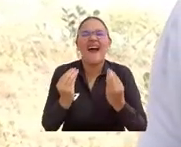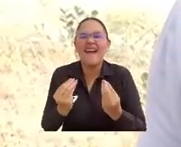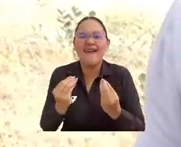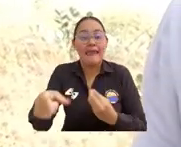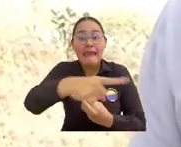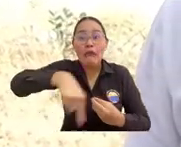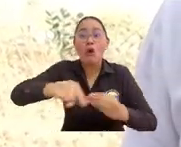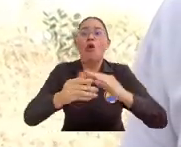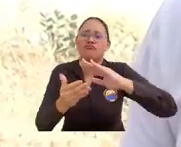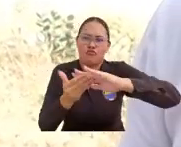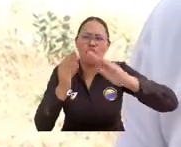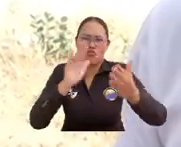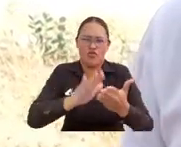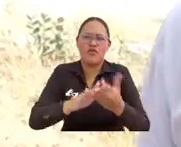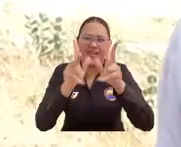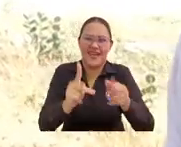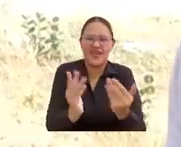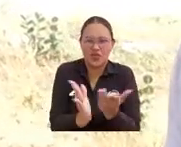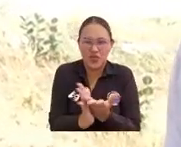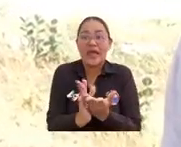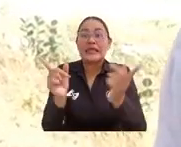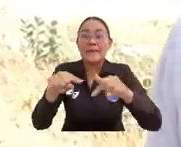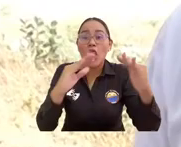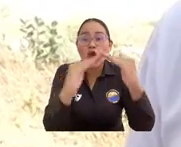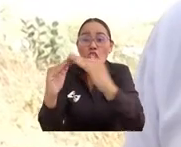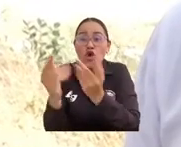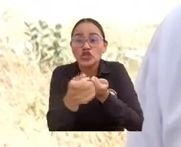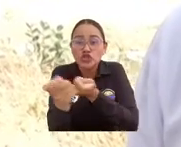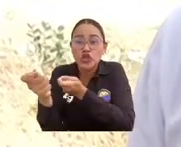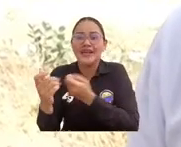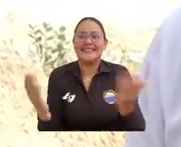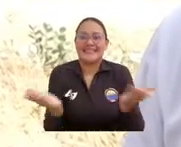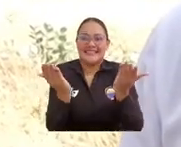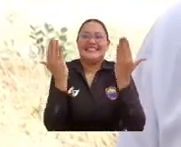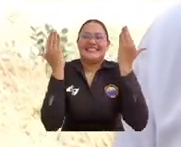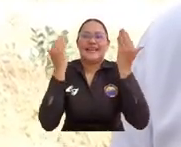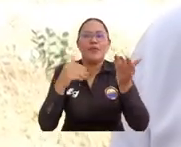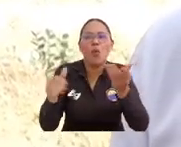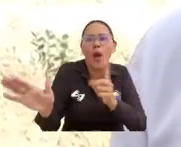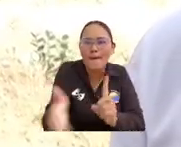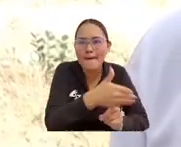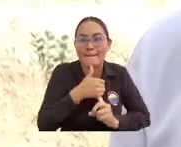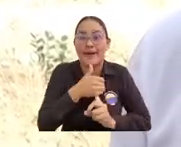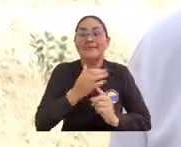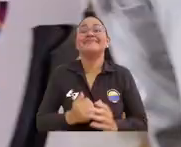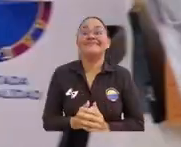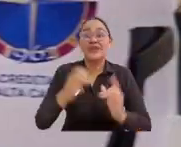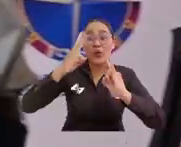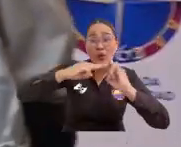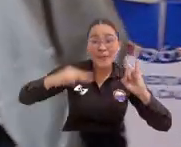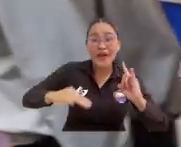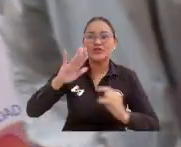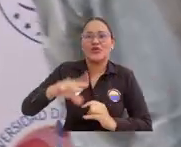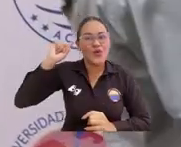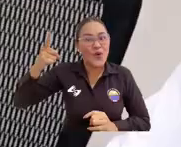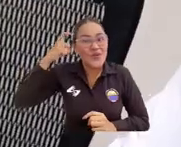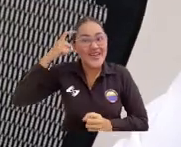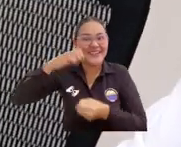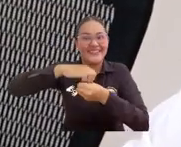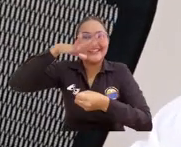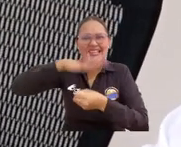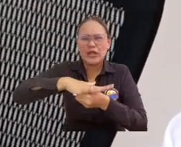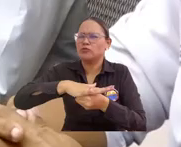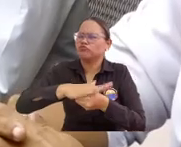dar una cobertura a esta comunidad estudiantil y por supuesto también a las comunidades que están alrededor de la universidad. Unimagdalena y el